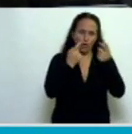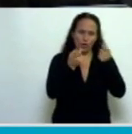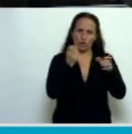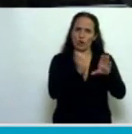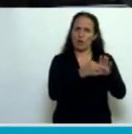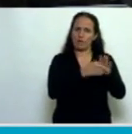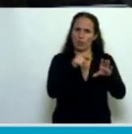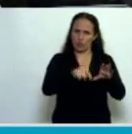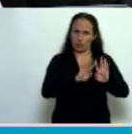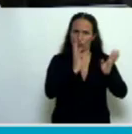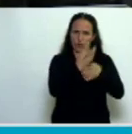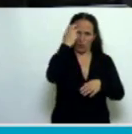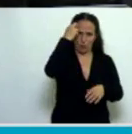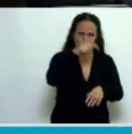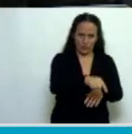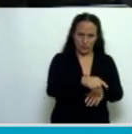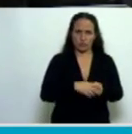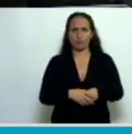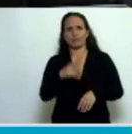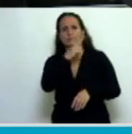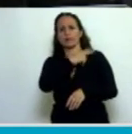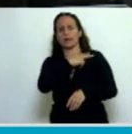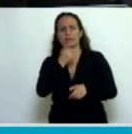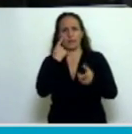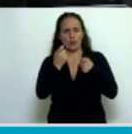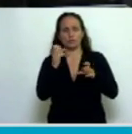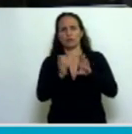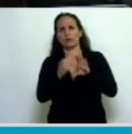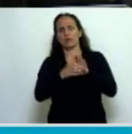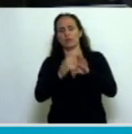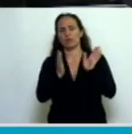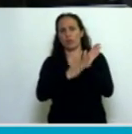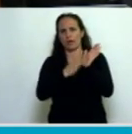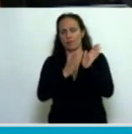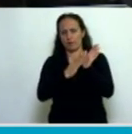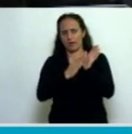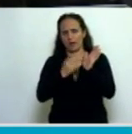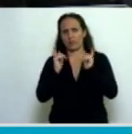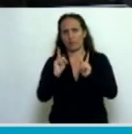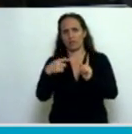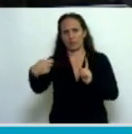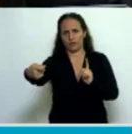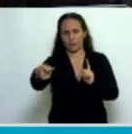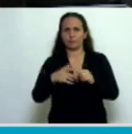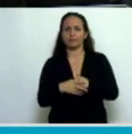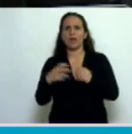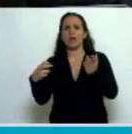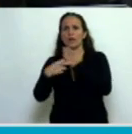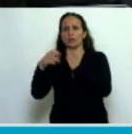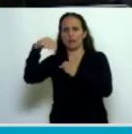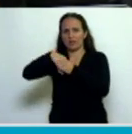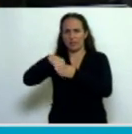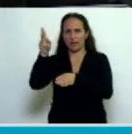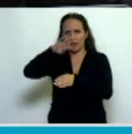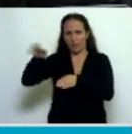Social de este Congreso, la Gerencia de Control del Fondo de Garantía de Sustentabilidad, la Unidad de Auditoría Interna de la